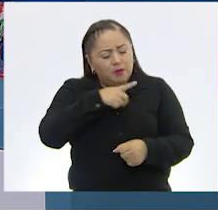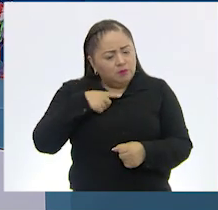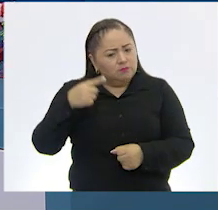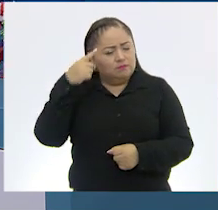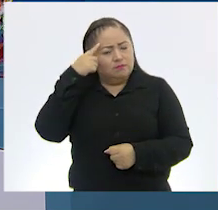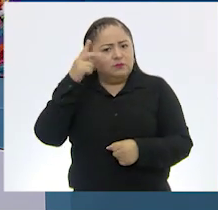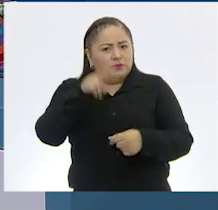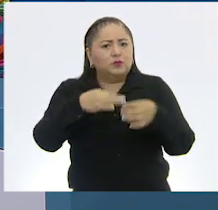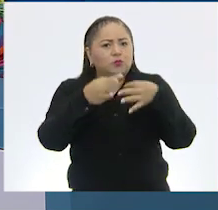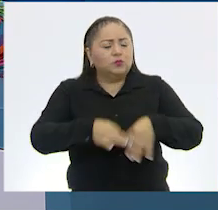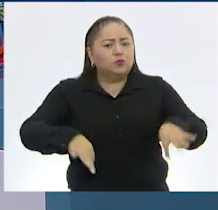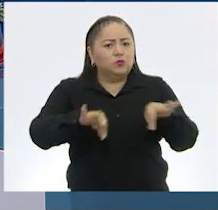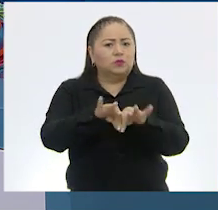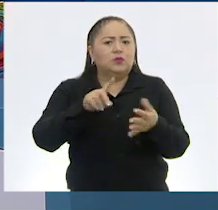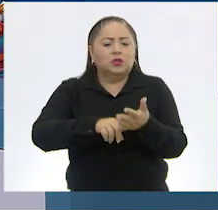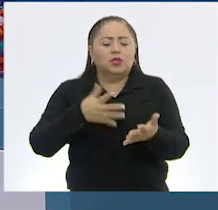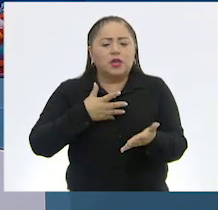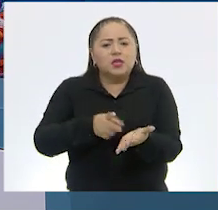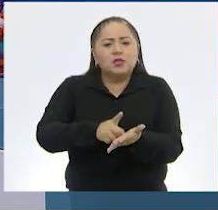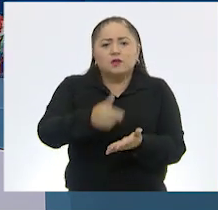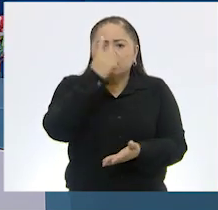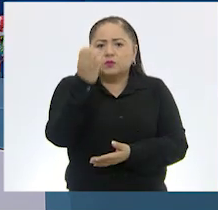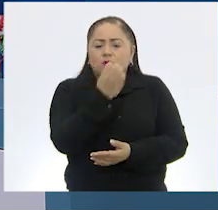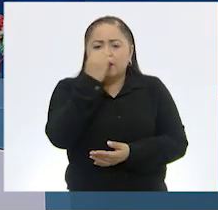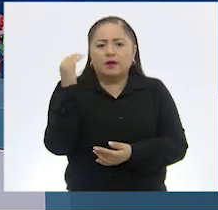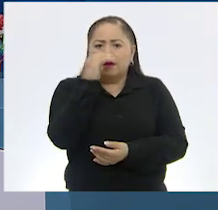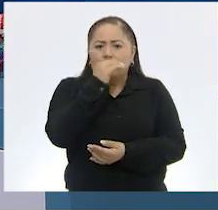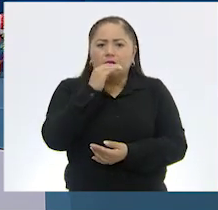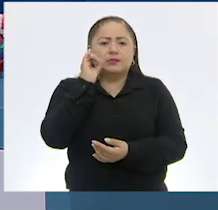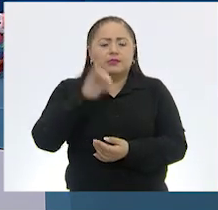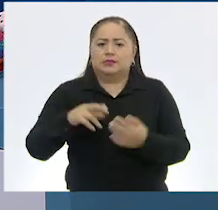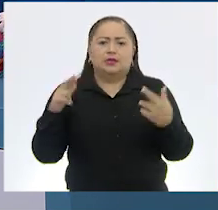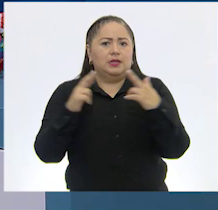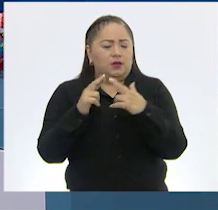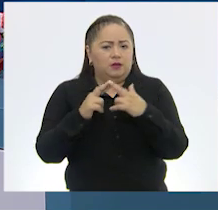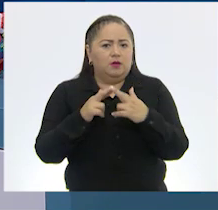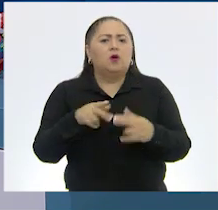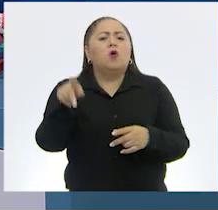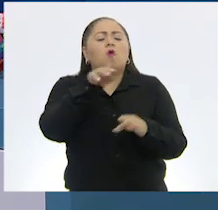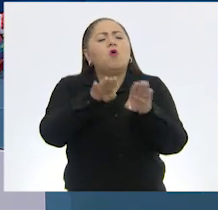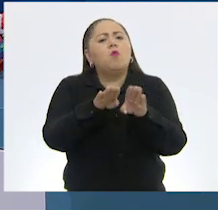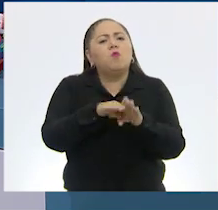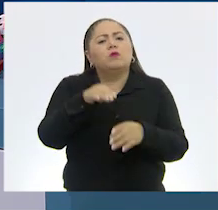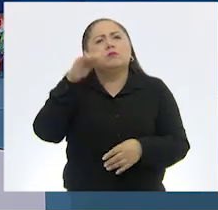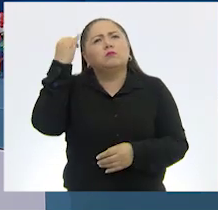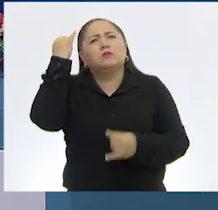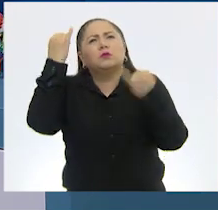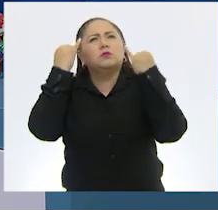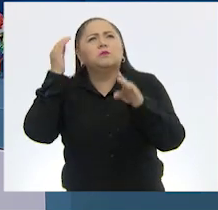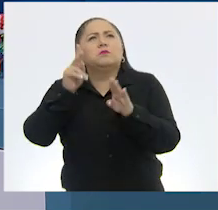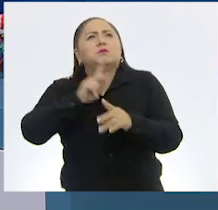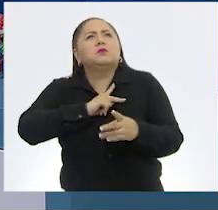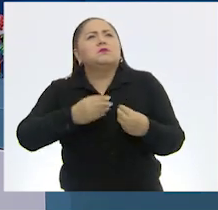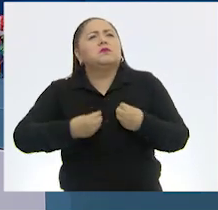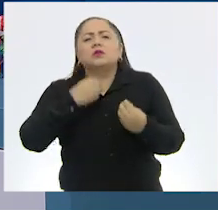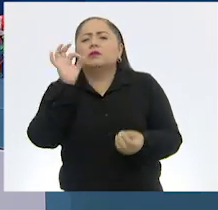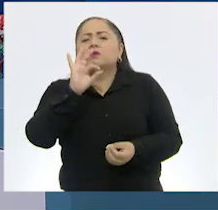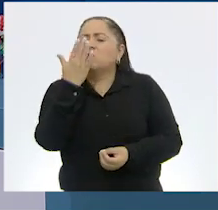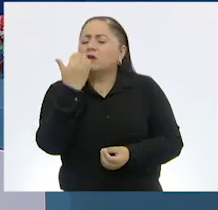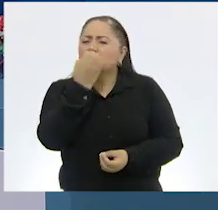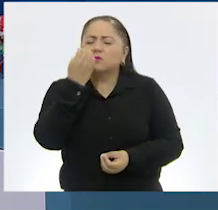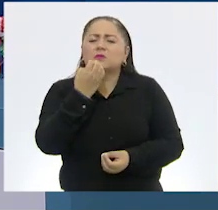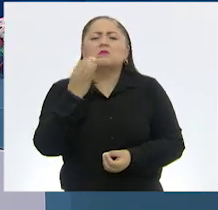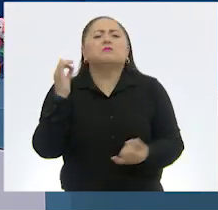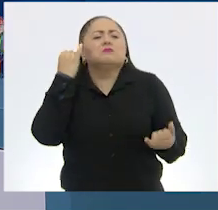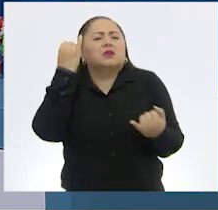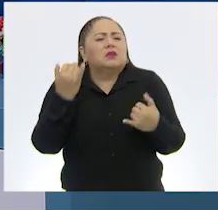sobre la importancia que tiene nuestro derecho a la educación gratuita y laica. ¿Cómo se imaginan que serían sus vidas si no existiera la educación